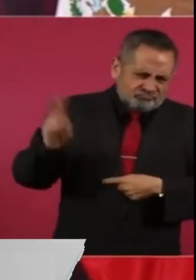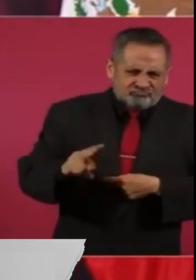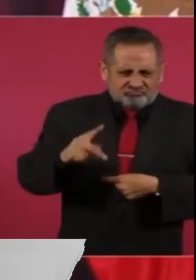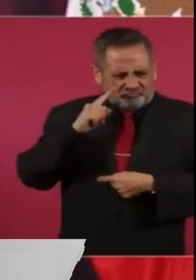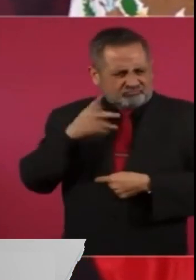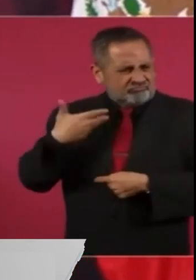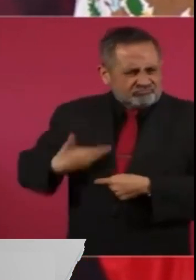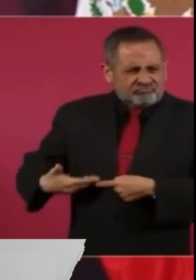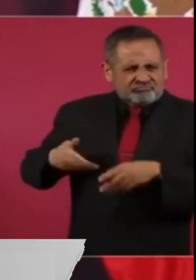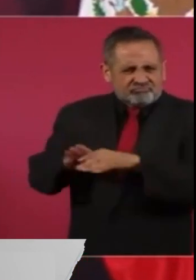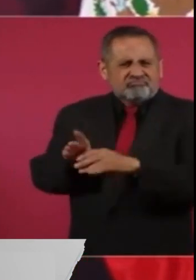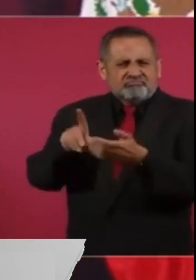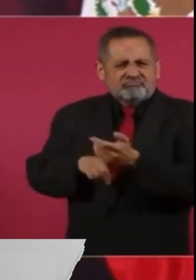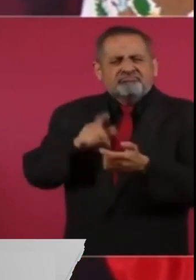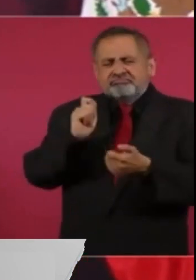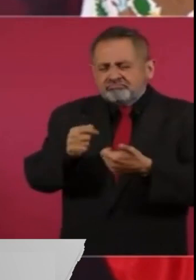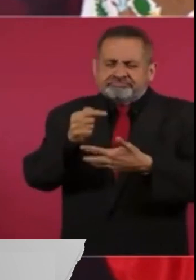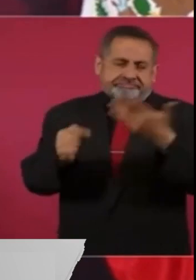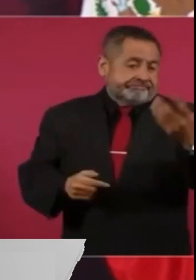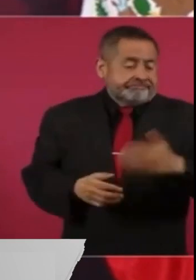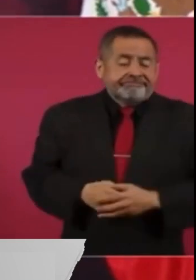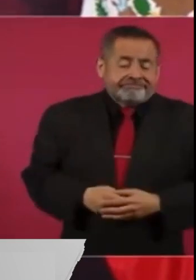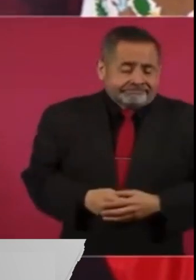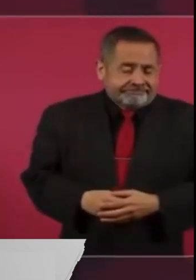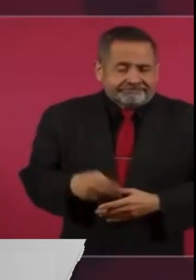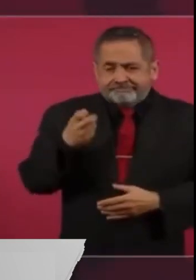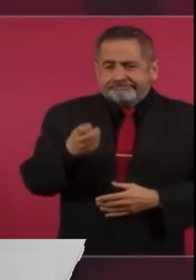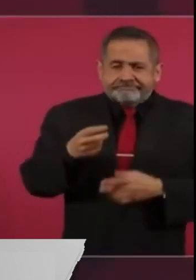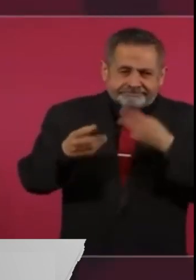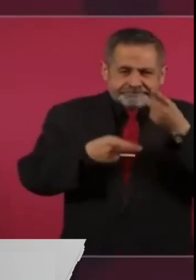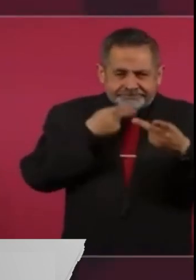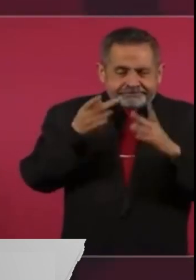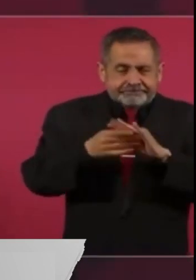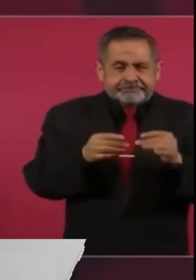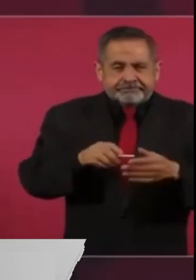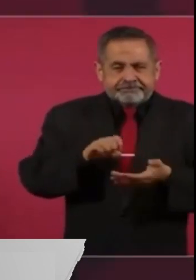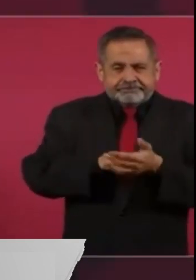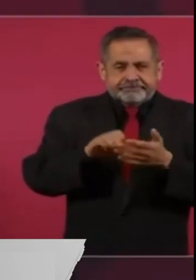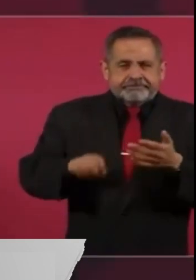Y si hay que emprender esa jornada, el quién es quién en los bots.